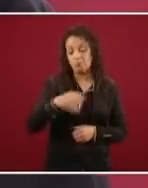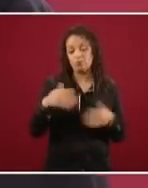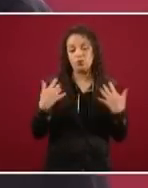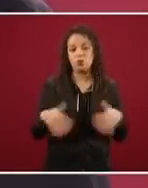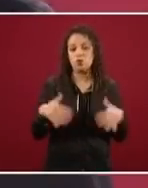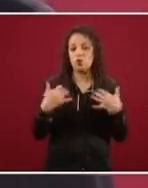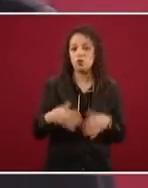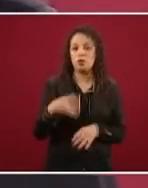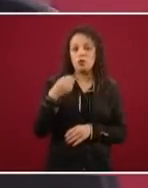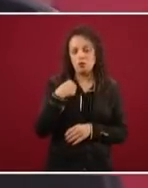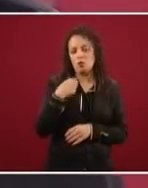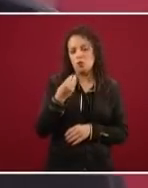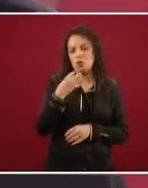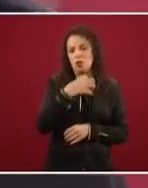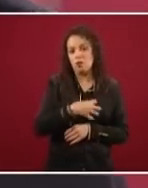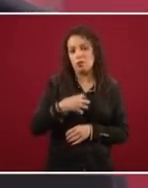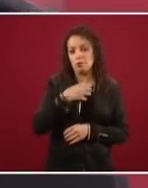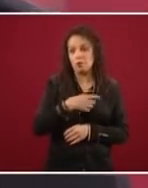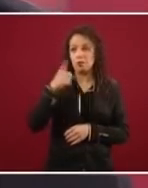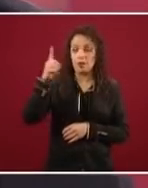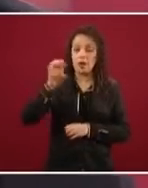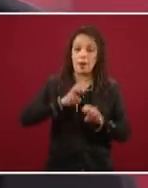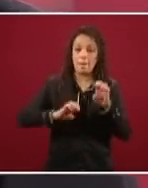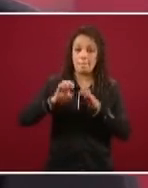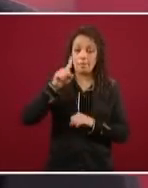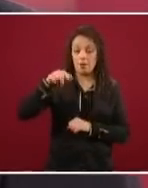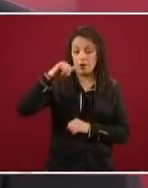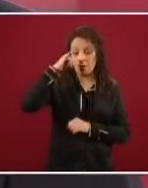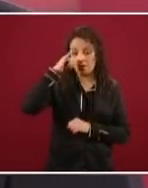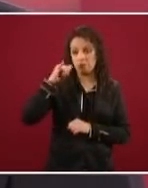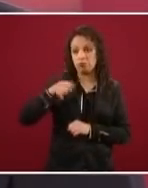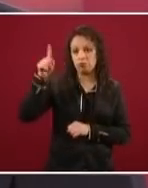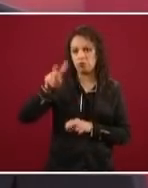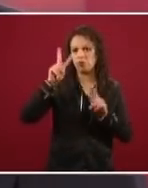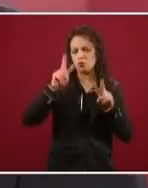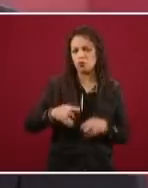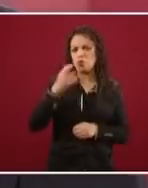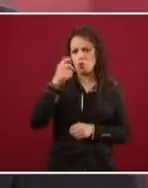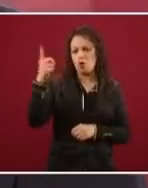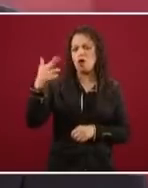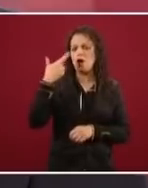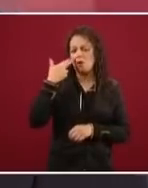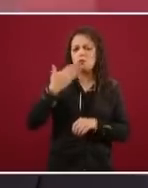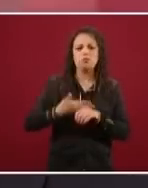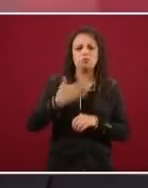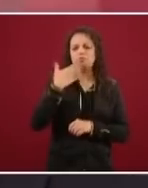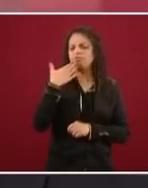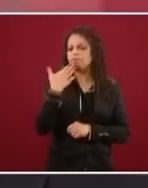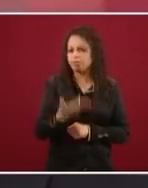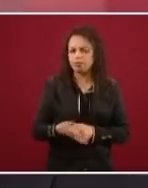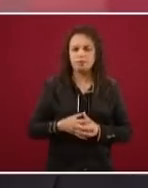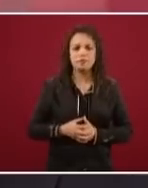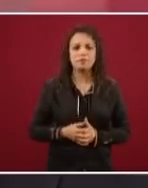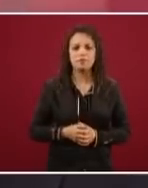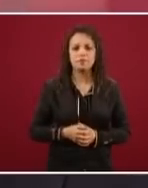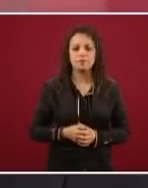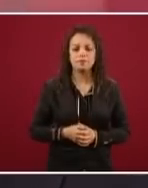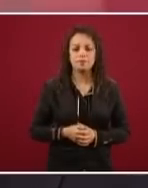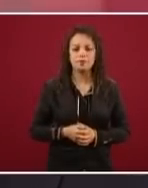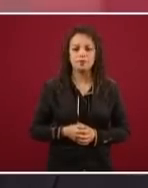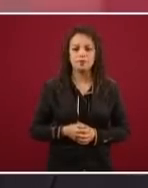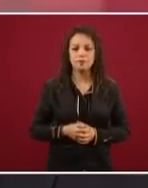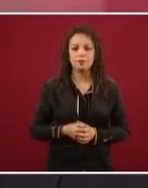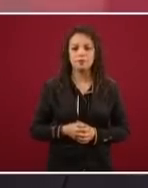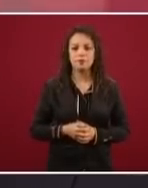empresa italiana muy responsable lo mismo hemos